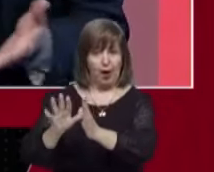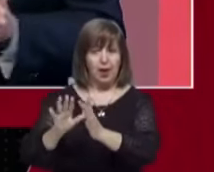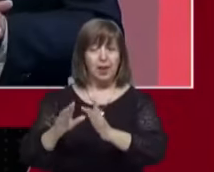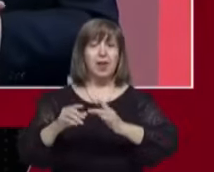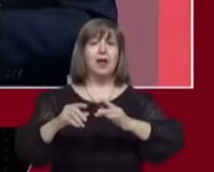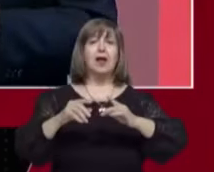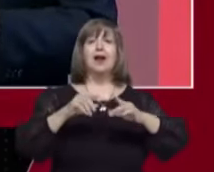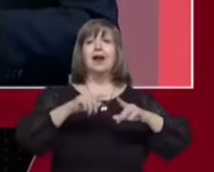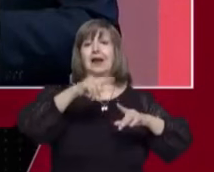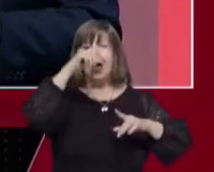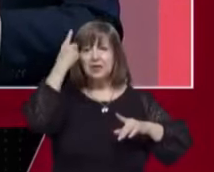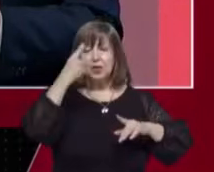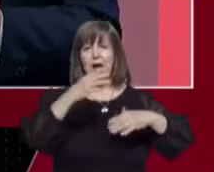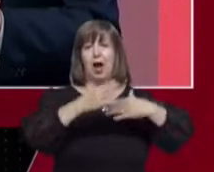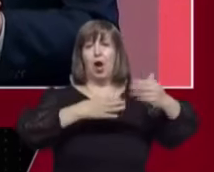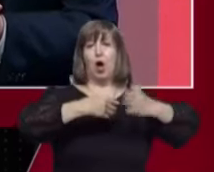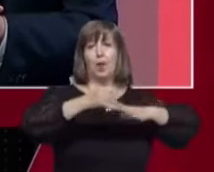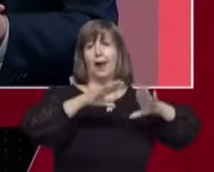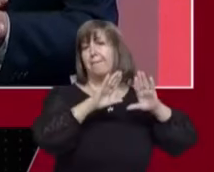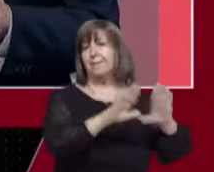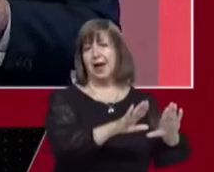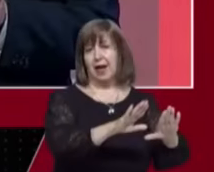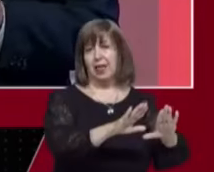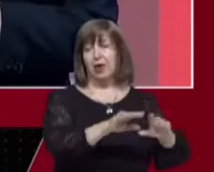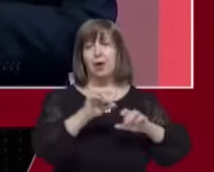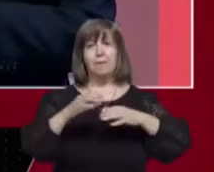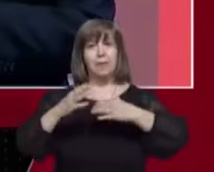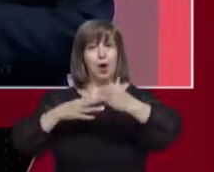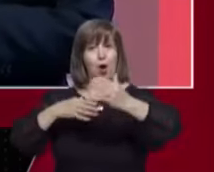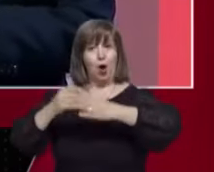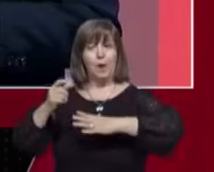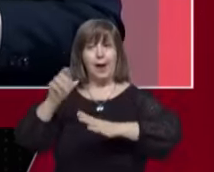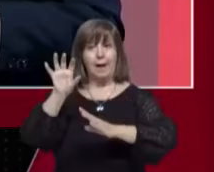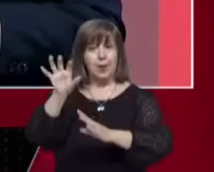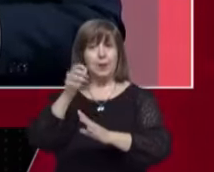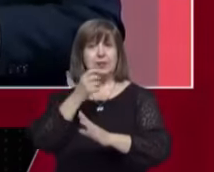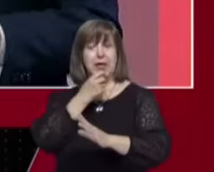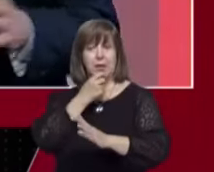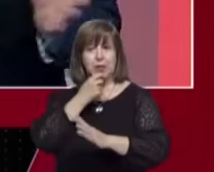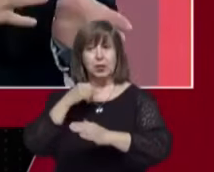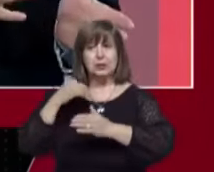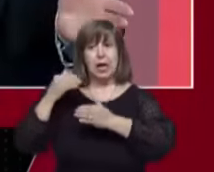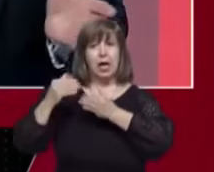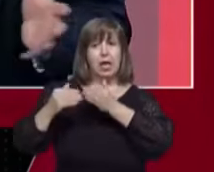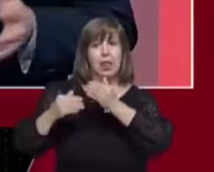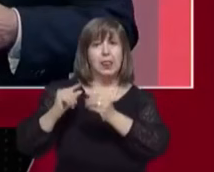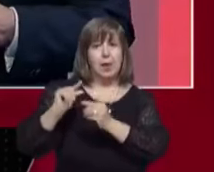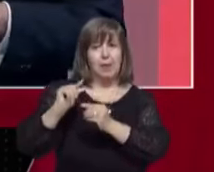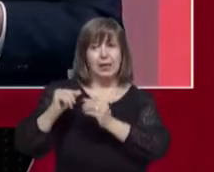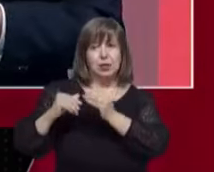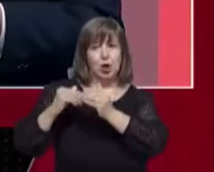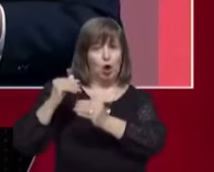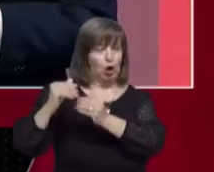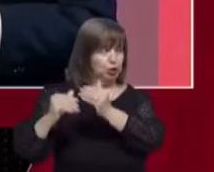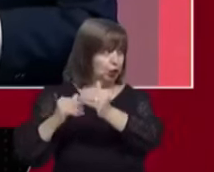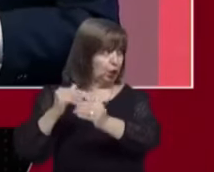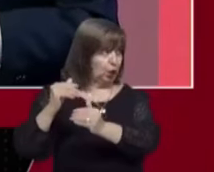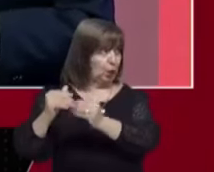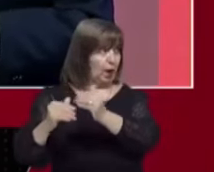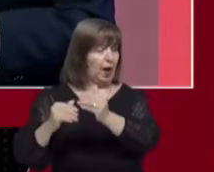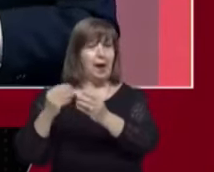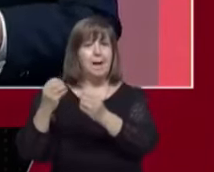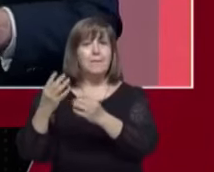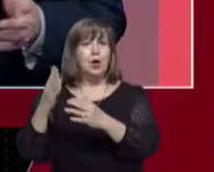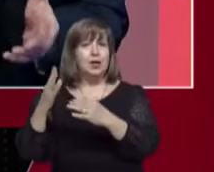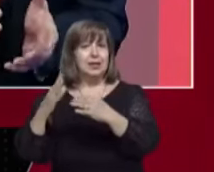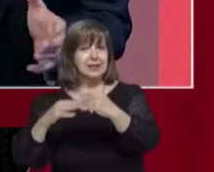están directamente paralizadas y algunas provinciales por allí las van ralentizando un poco, pero dicen justamente desde las cámaras de la